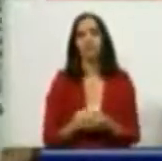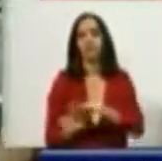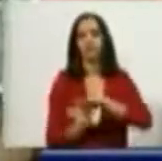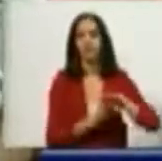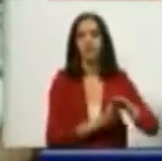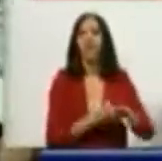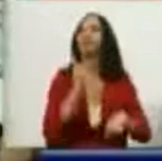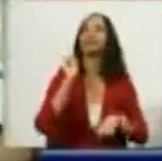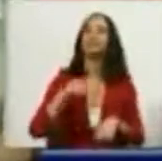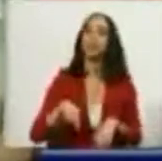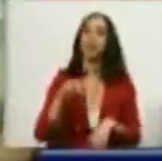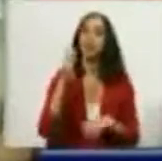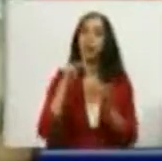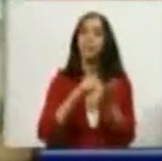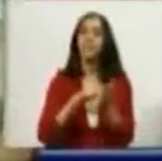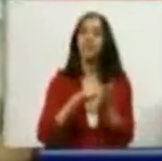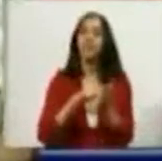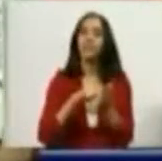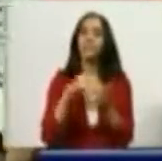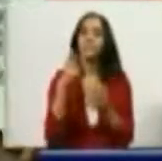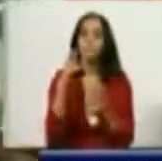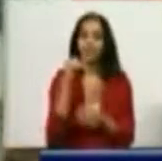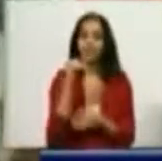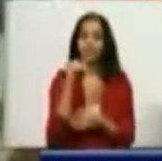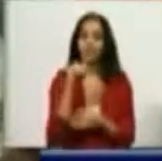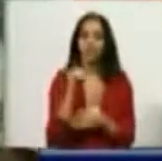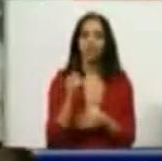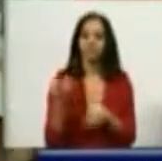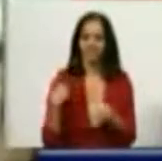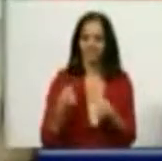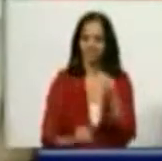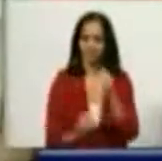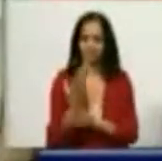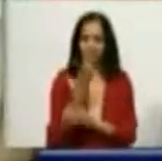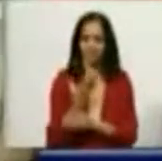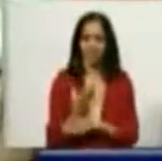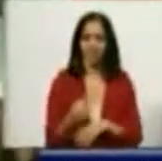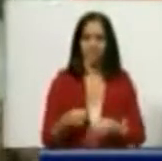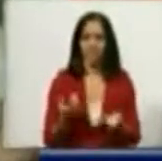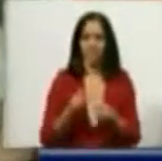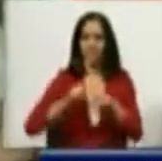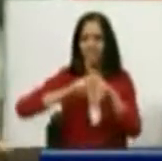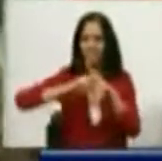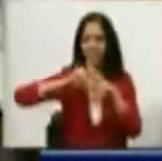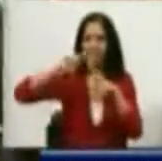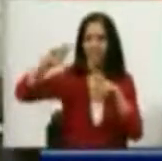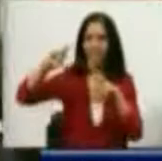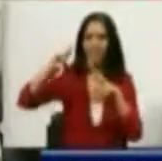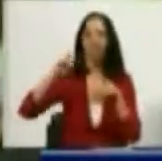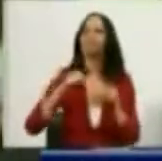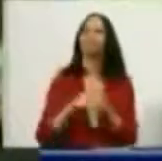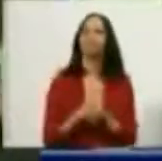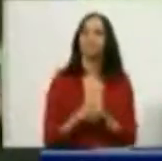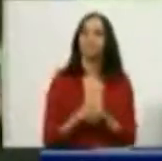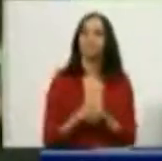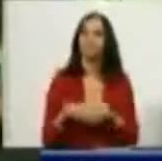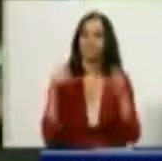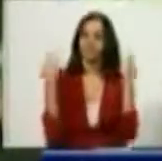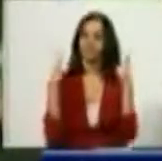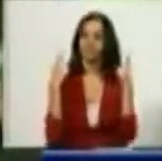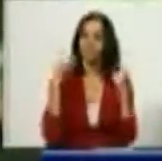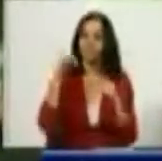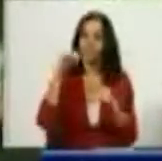para el 2020 para el 2020 vamos a tener también la inauguración del teleférico de macuto así que